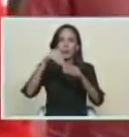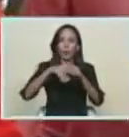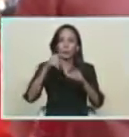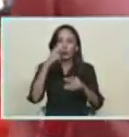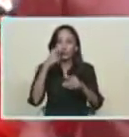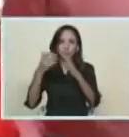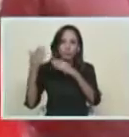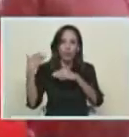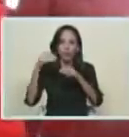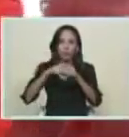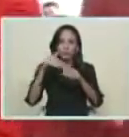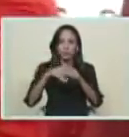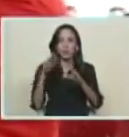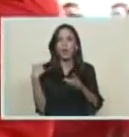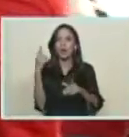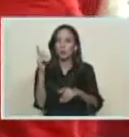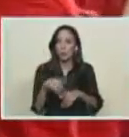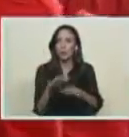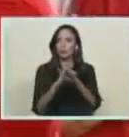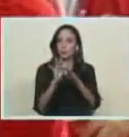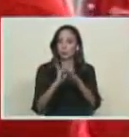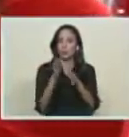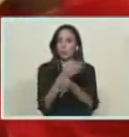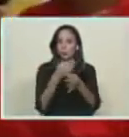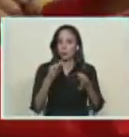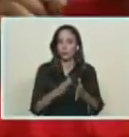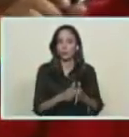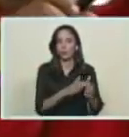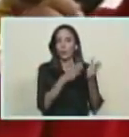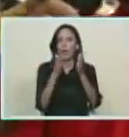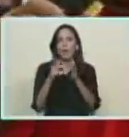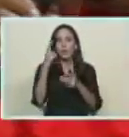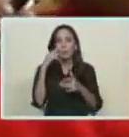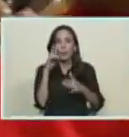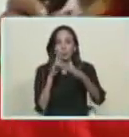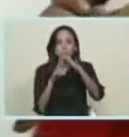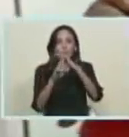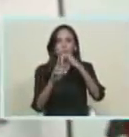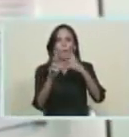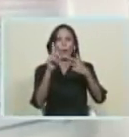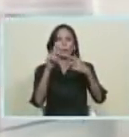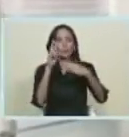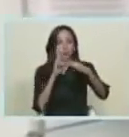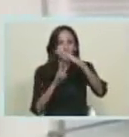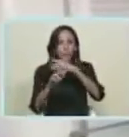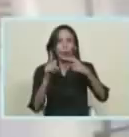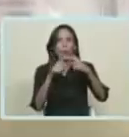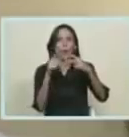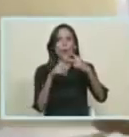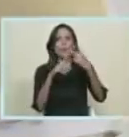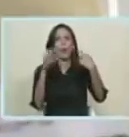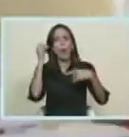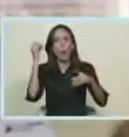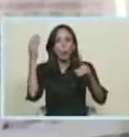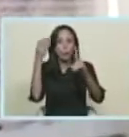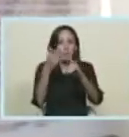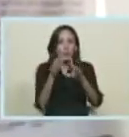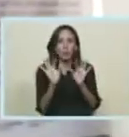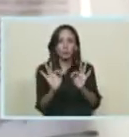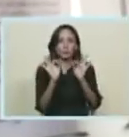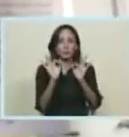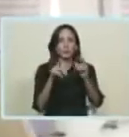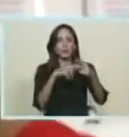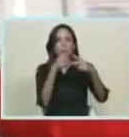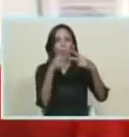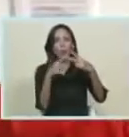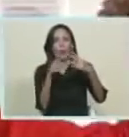sala situacional. Acá tenemos nuestra visión, misión, objetivos específicos, que no es más que posicionar a la